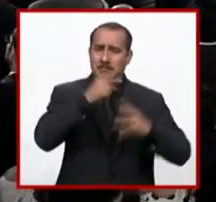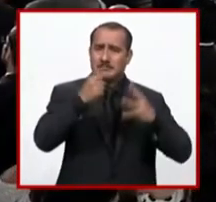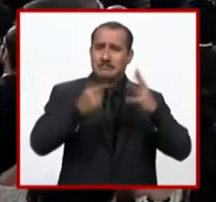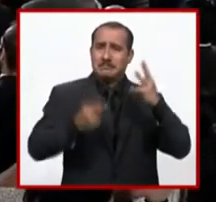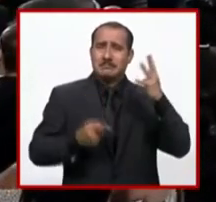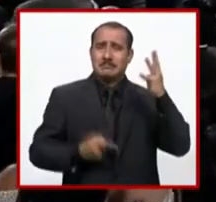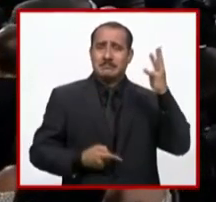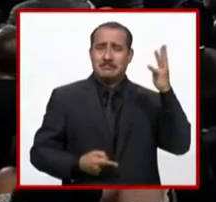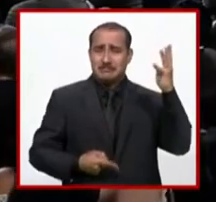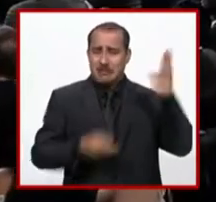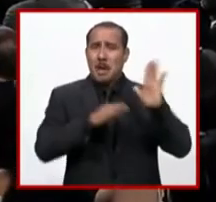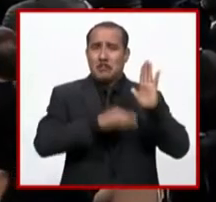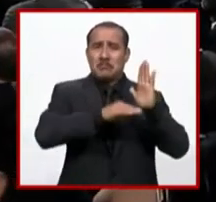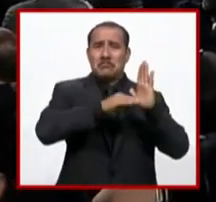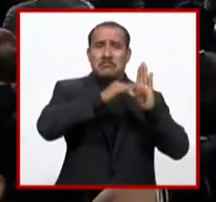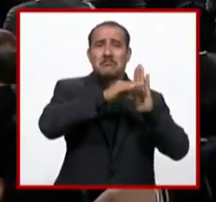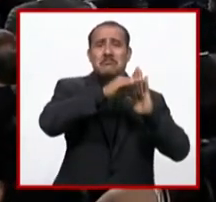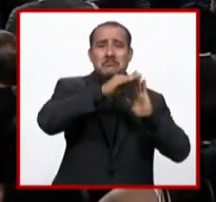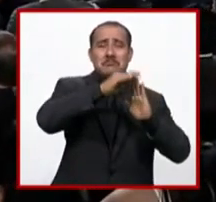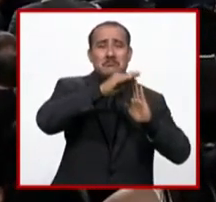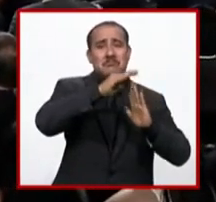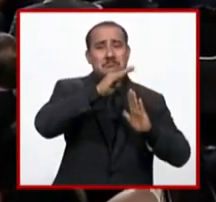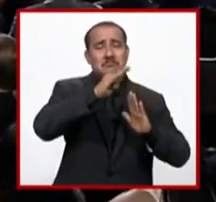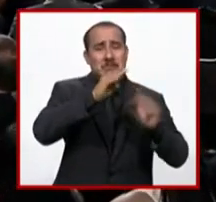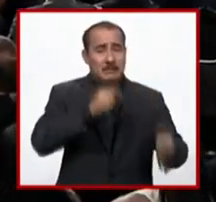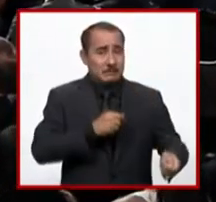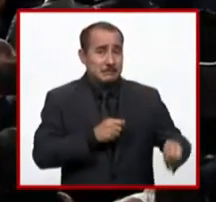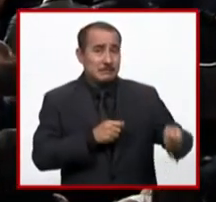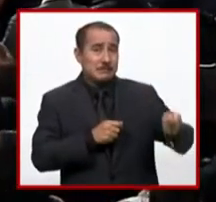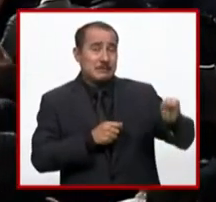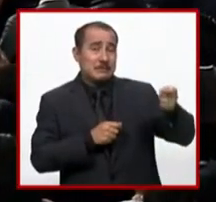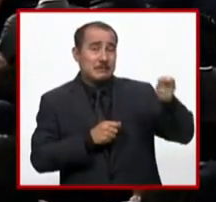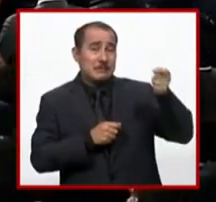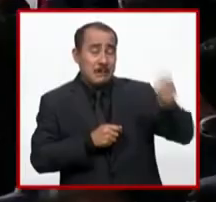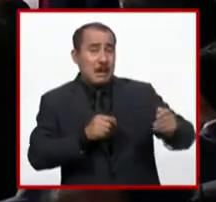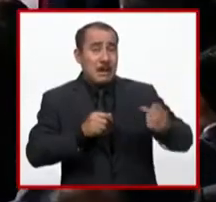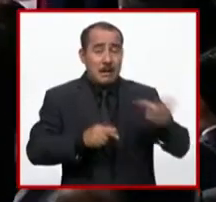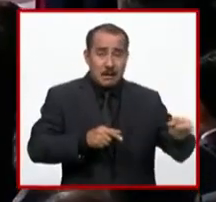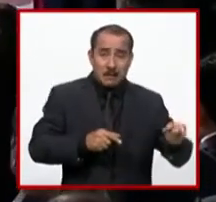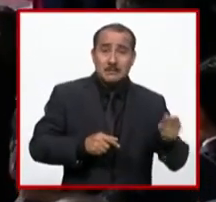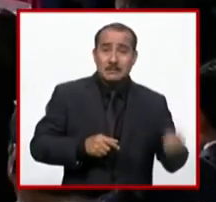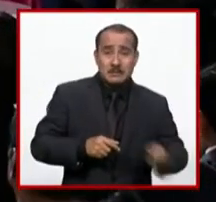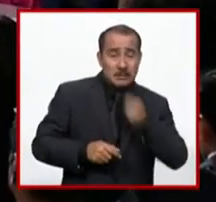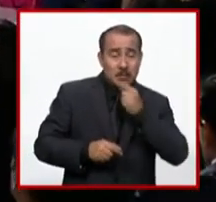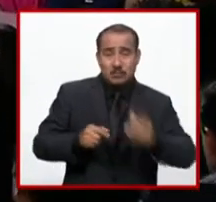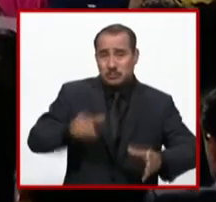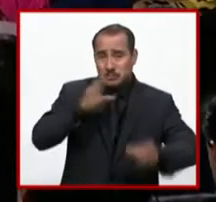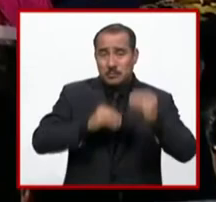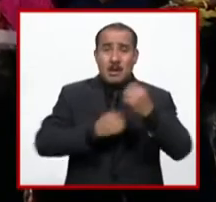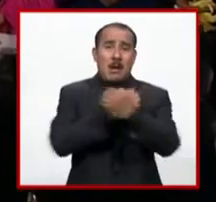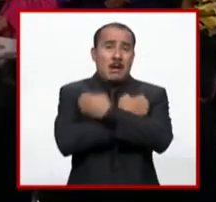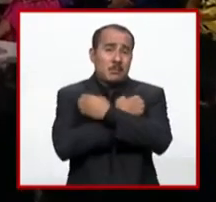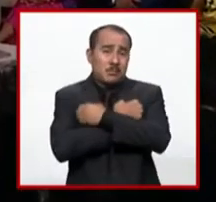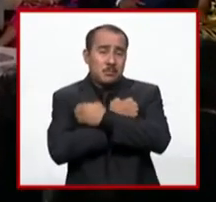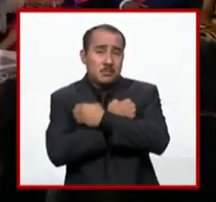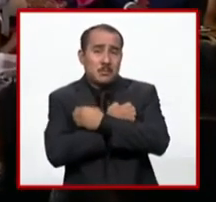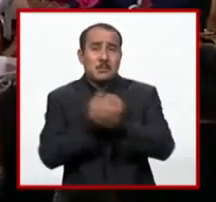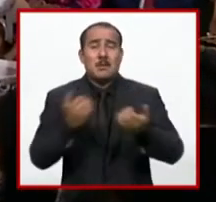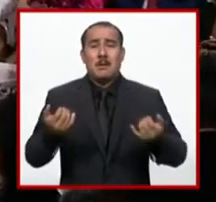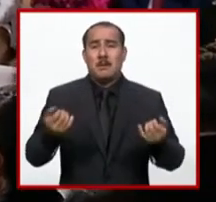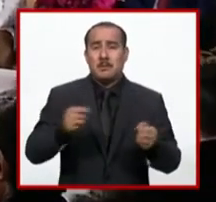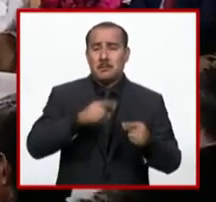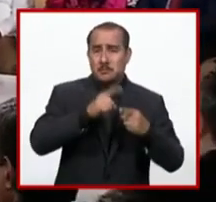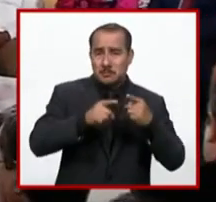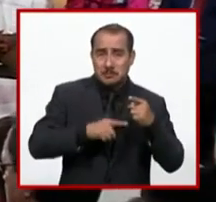uno: desarrollo infantil temprano, estimulación oportuna, educación preescolar, mortalidad